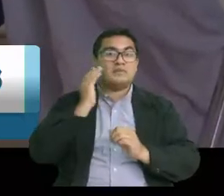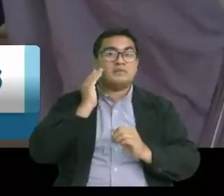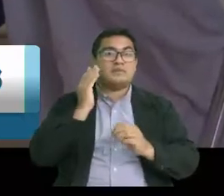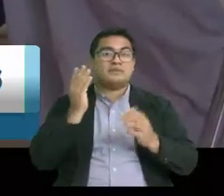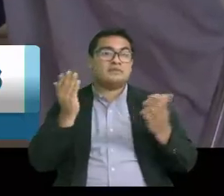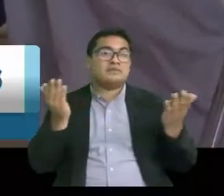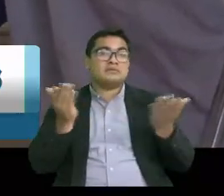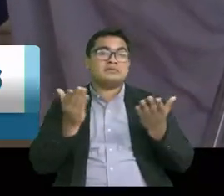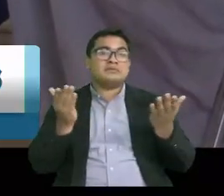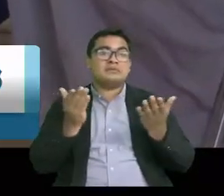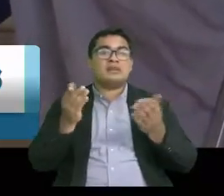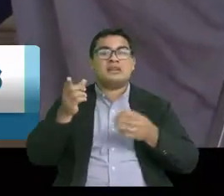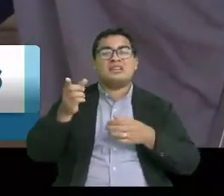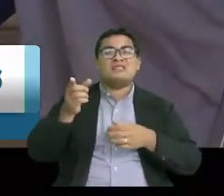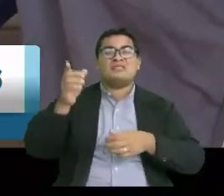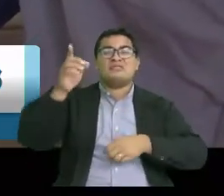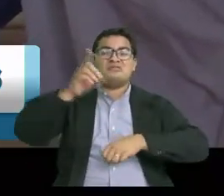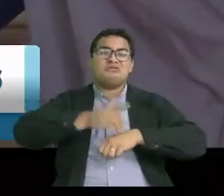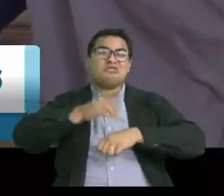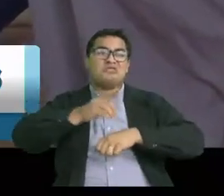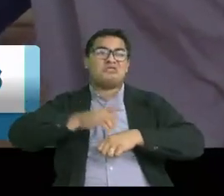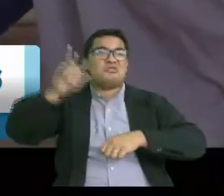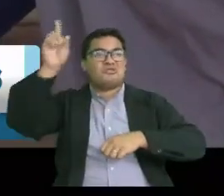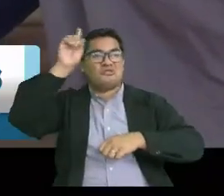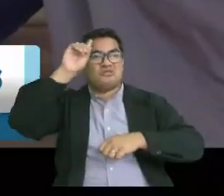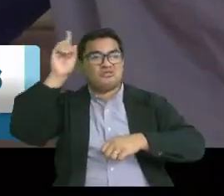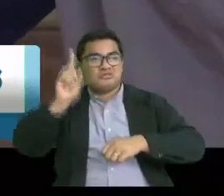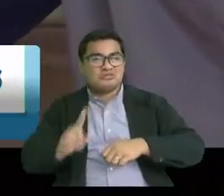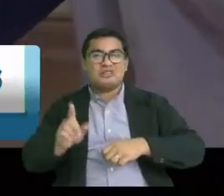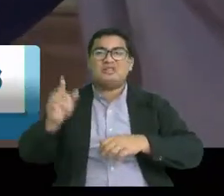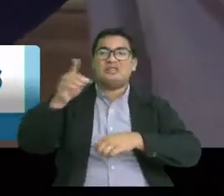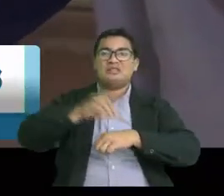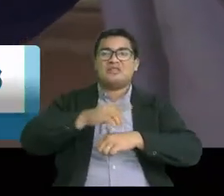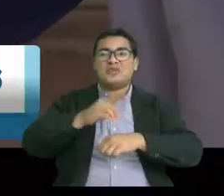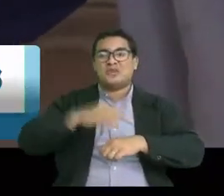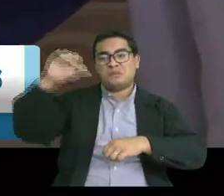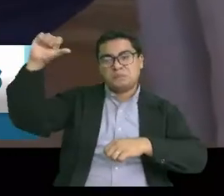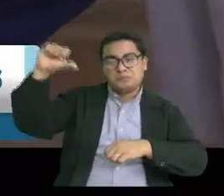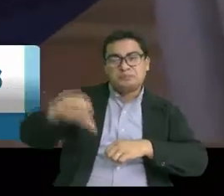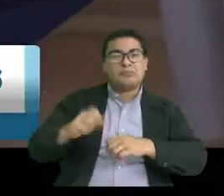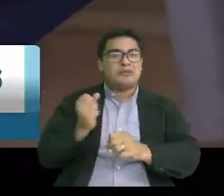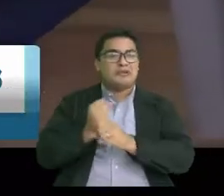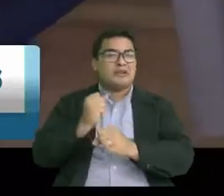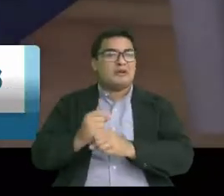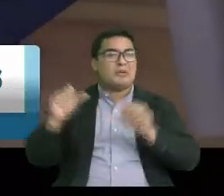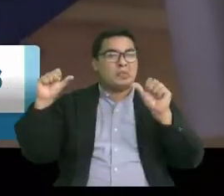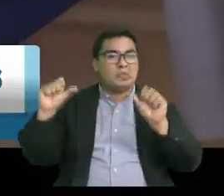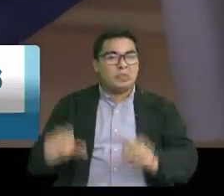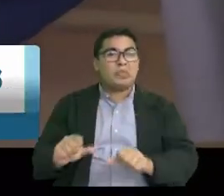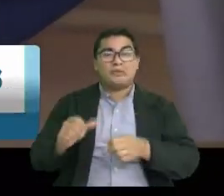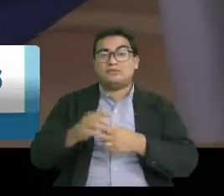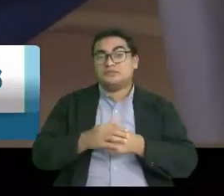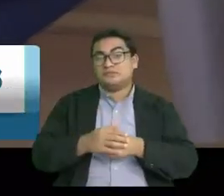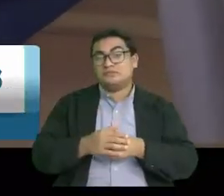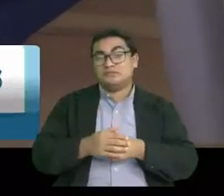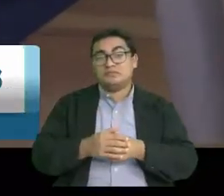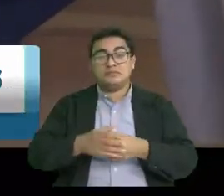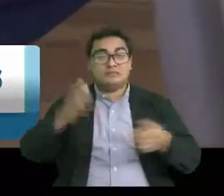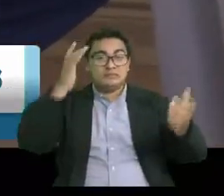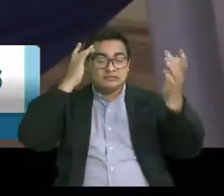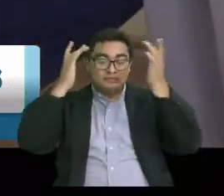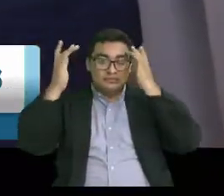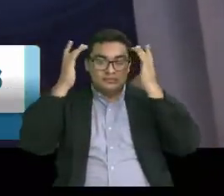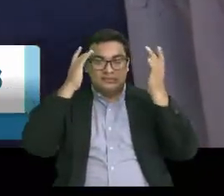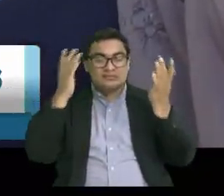Es decir, ese médico no sabe nada... Sí. No quiere hacer su trabajo porque lo está precisamente ante la preocupación que